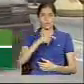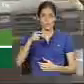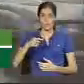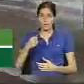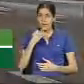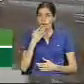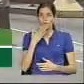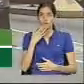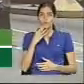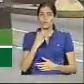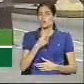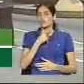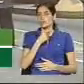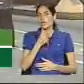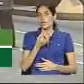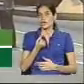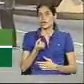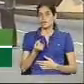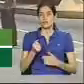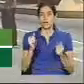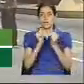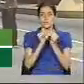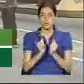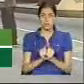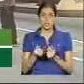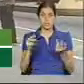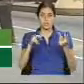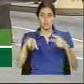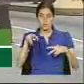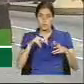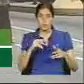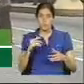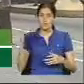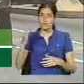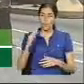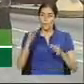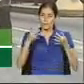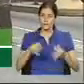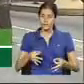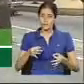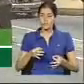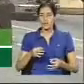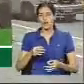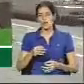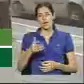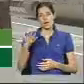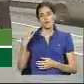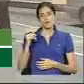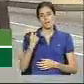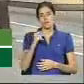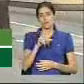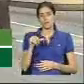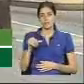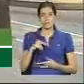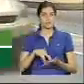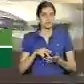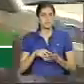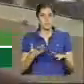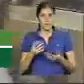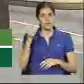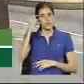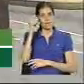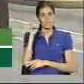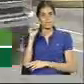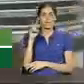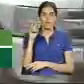escogieron Anzoátegui como su principal destino turístico comenzaron a venir exactamente hace más de una semana, es decir, el